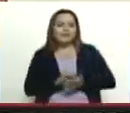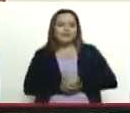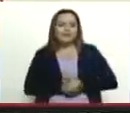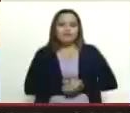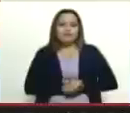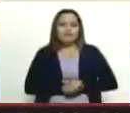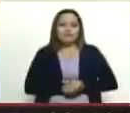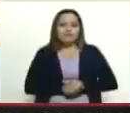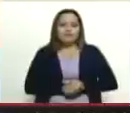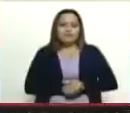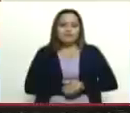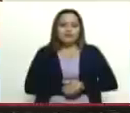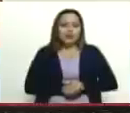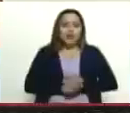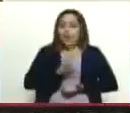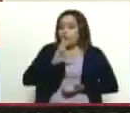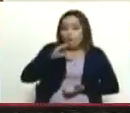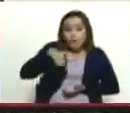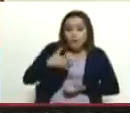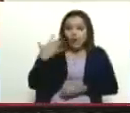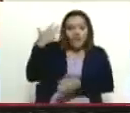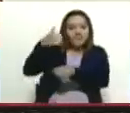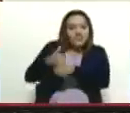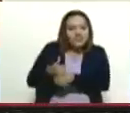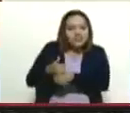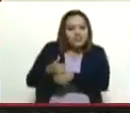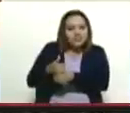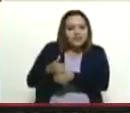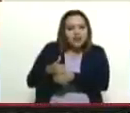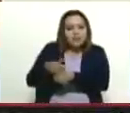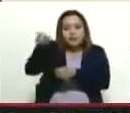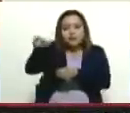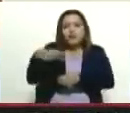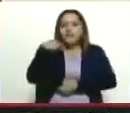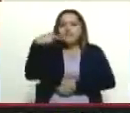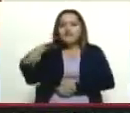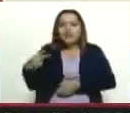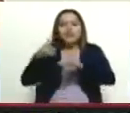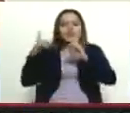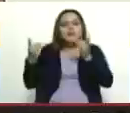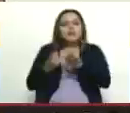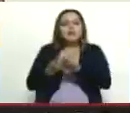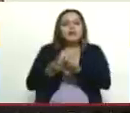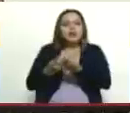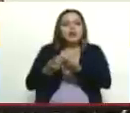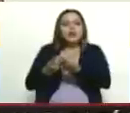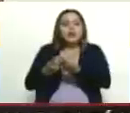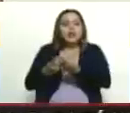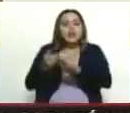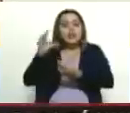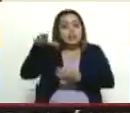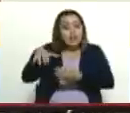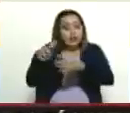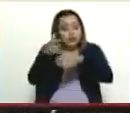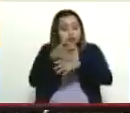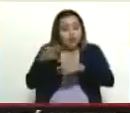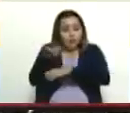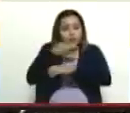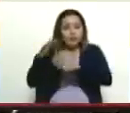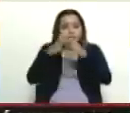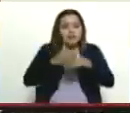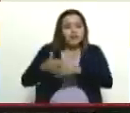Usted no puede creer en la palabra de algún vocero del Departamento de Estado o del gobierno de Estados Unidos.